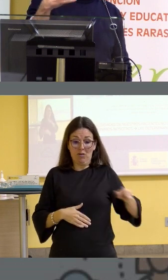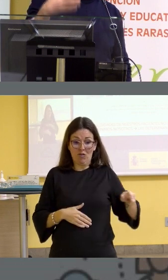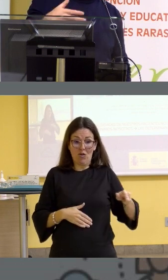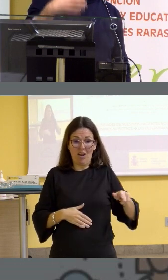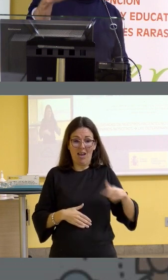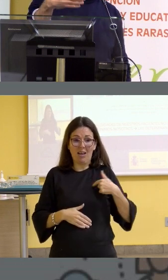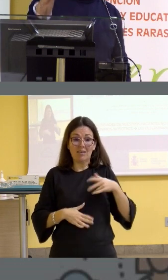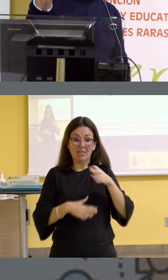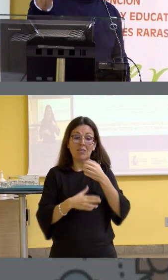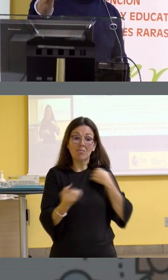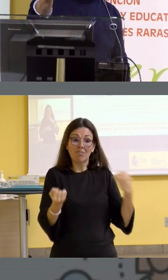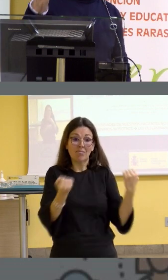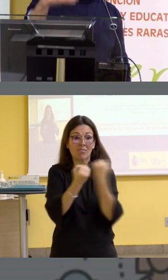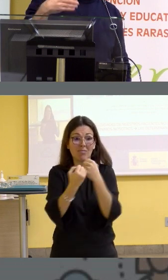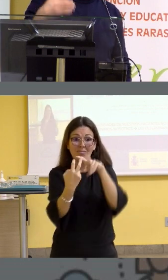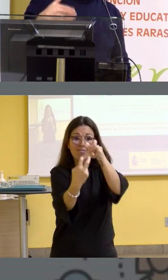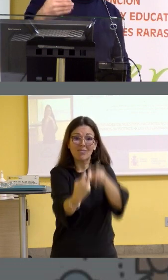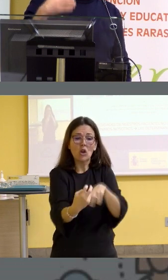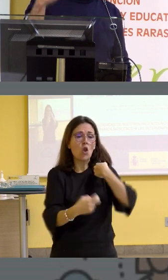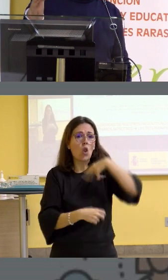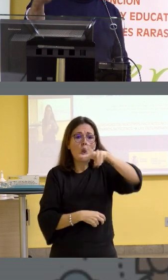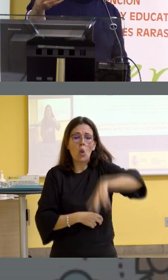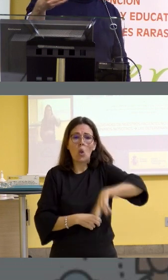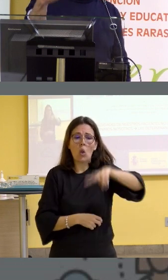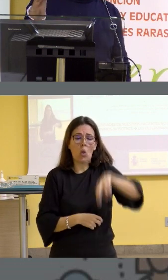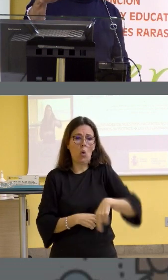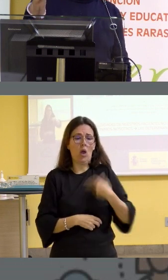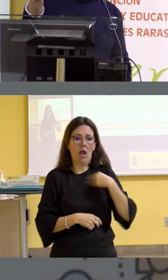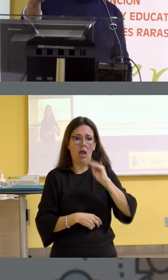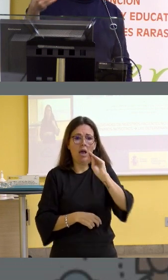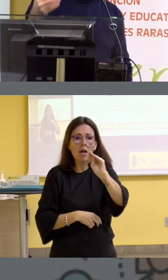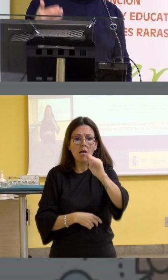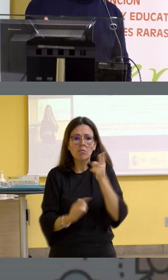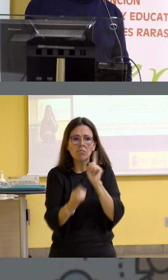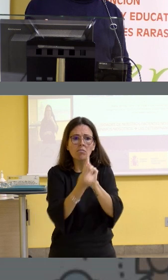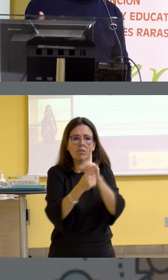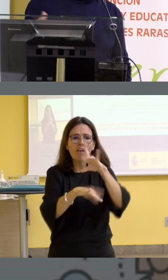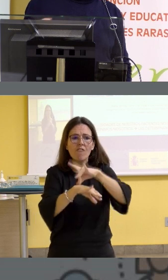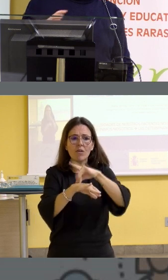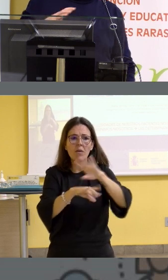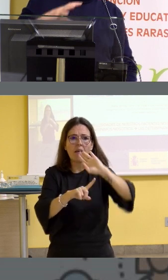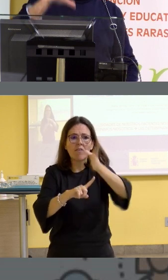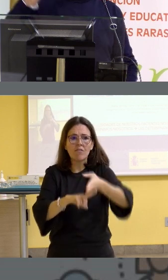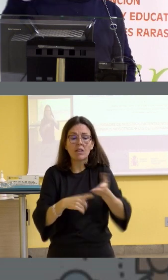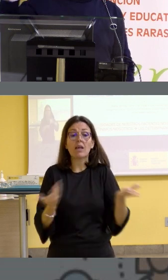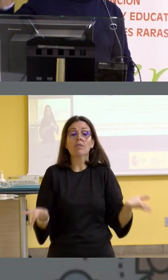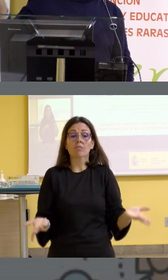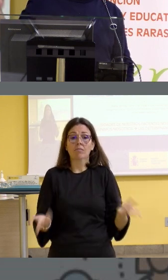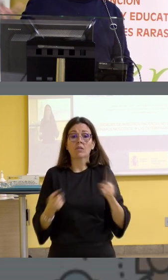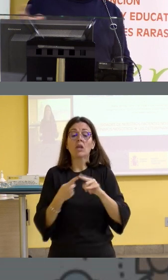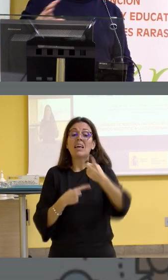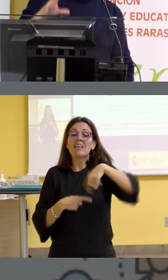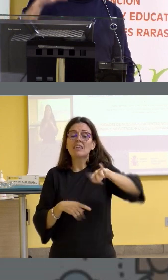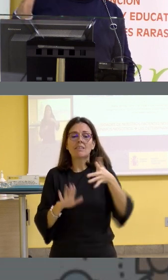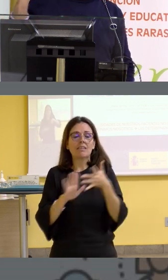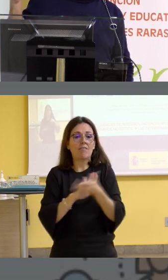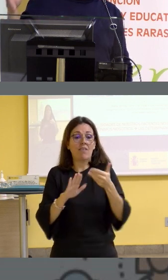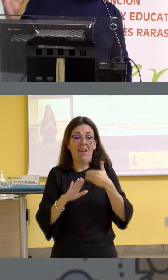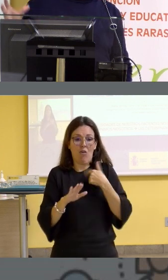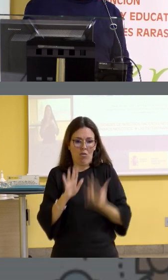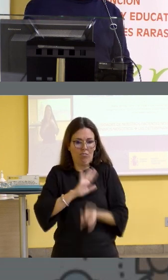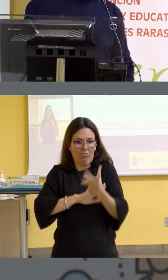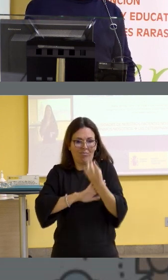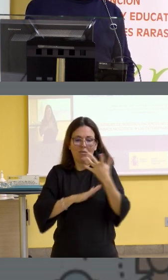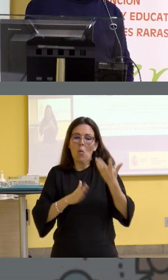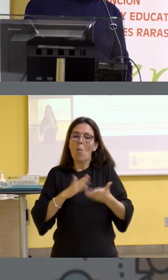vida se han sentado delante de una persona afectada por algún tipo de estas enfermedades, con lo cual tenemos todo un tinglao